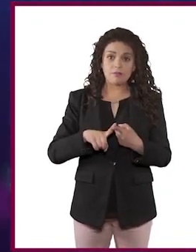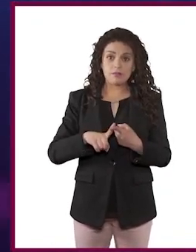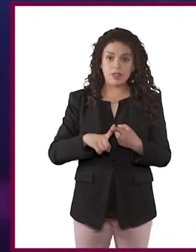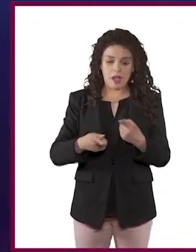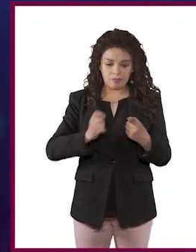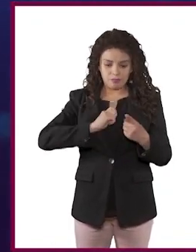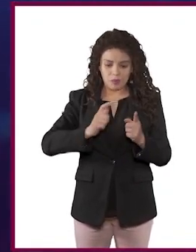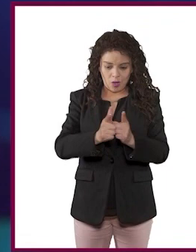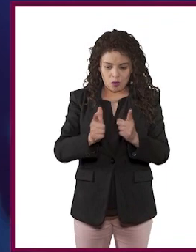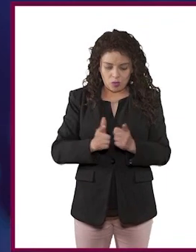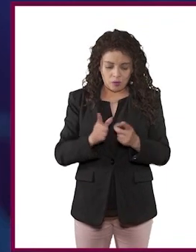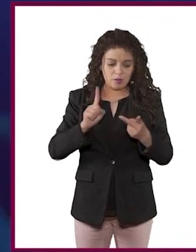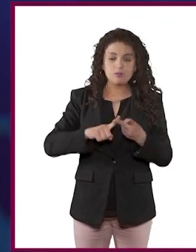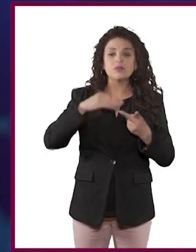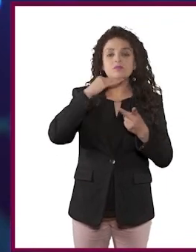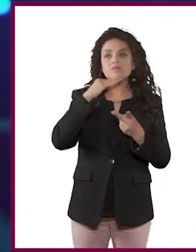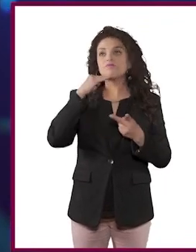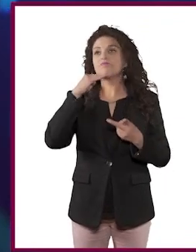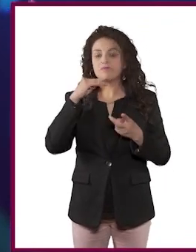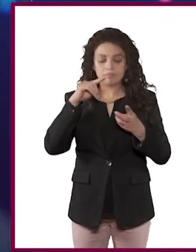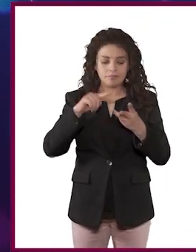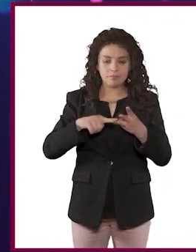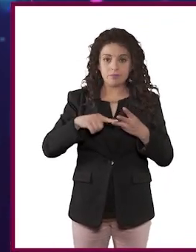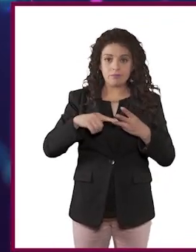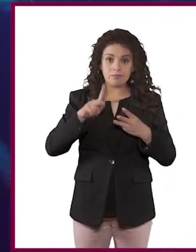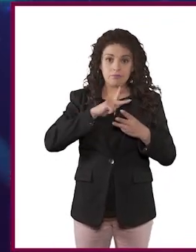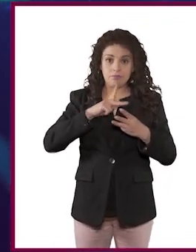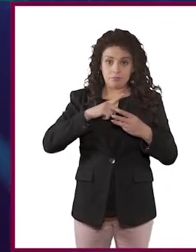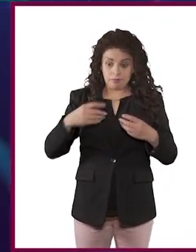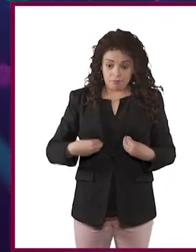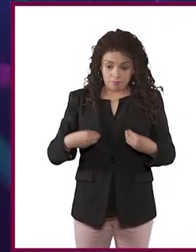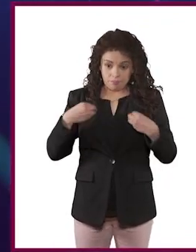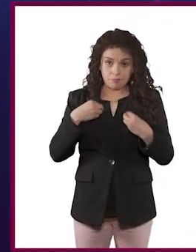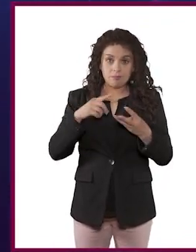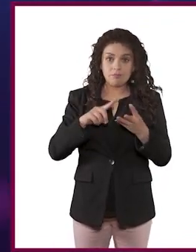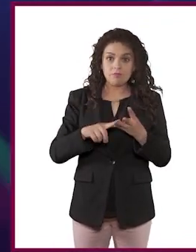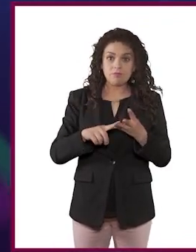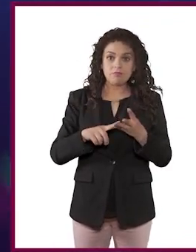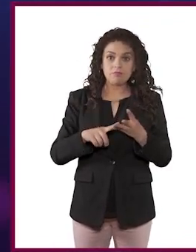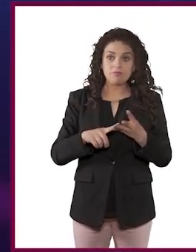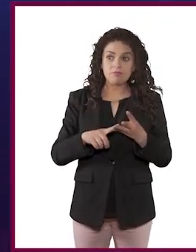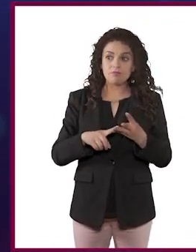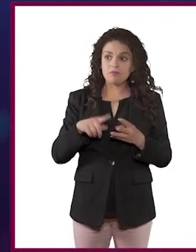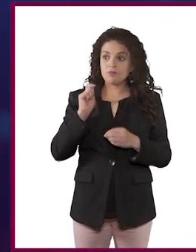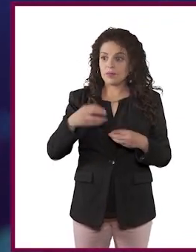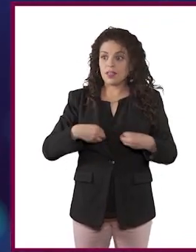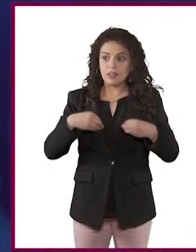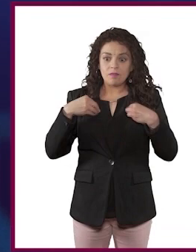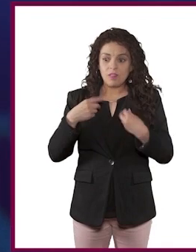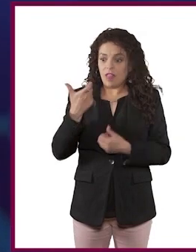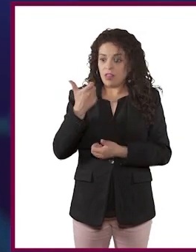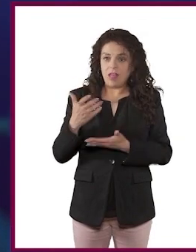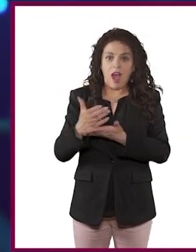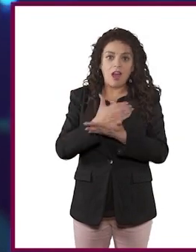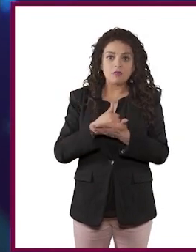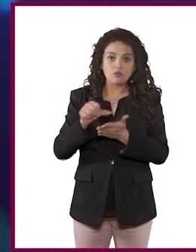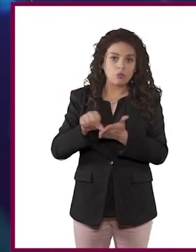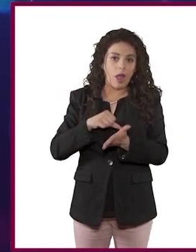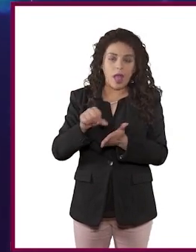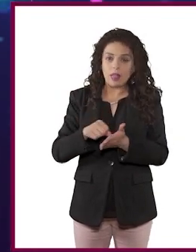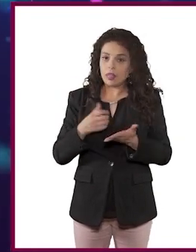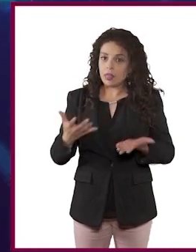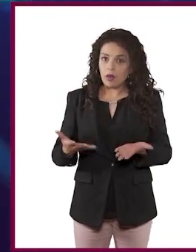al grupo, tu dignidad, tu integridad, tu sustento, tu sobrevivencia, ¿no? Tu sueldo, ¿no?